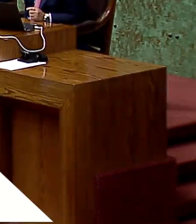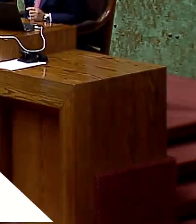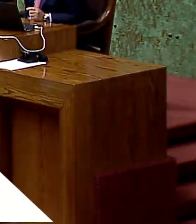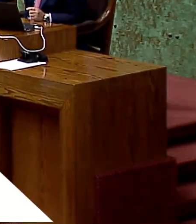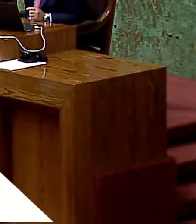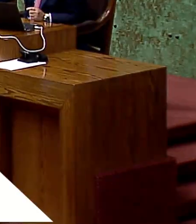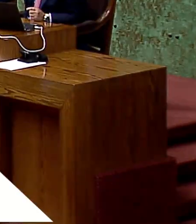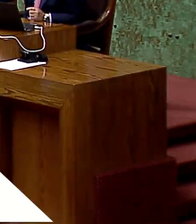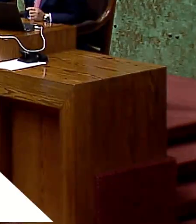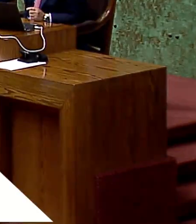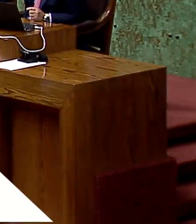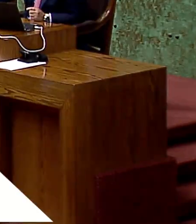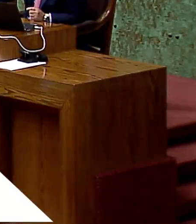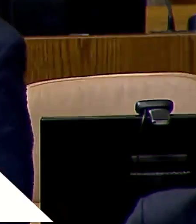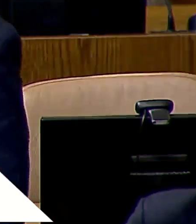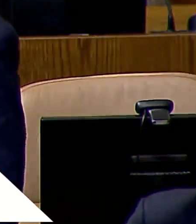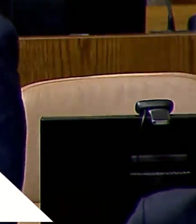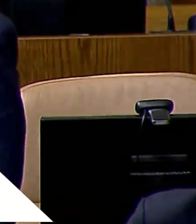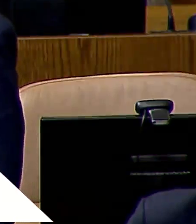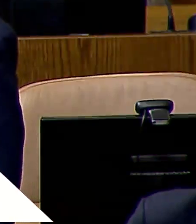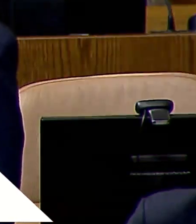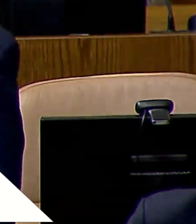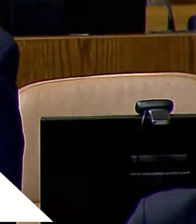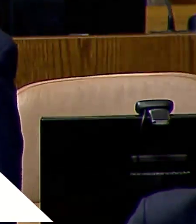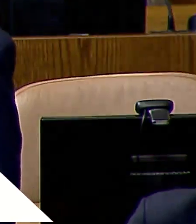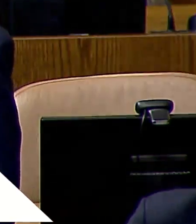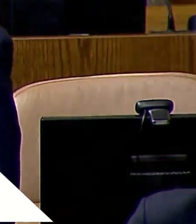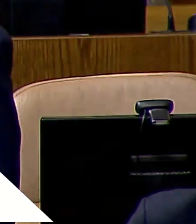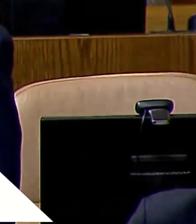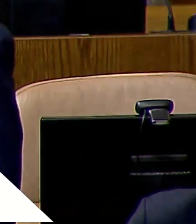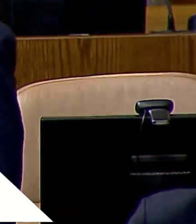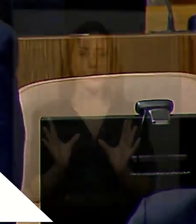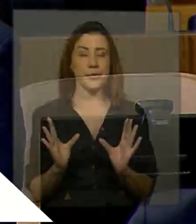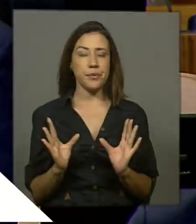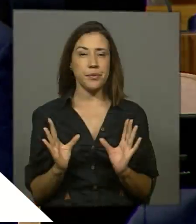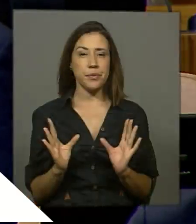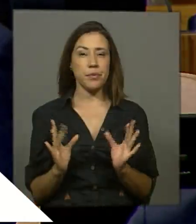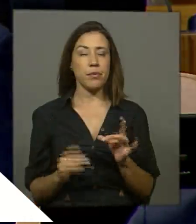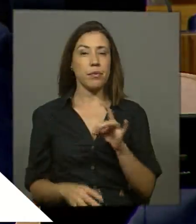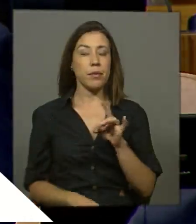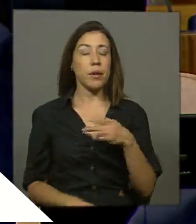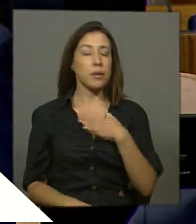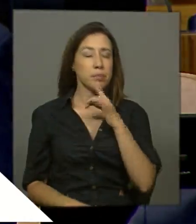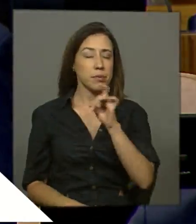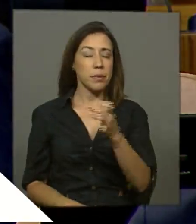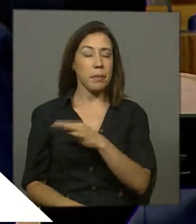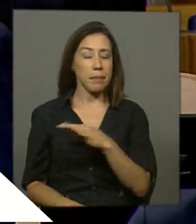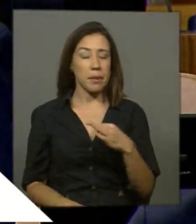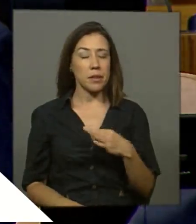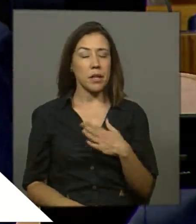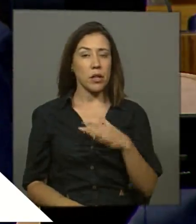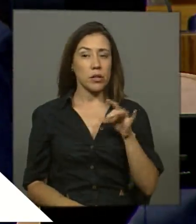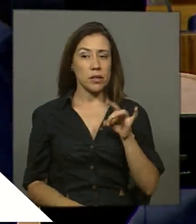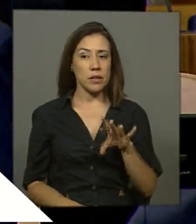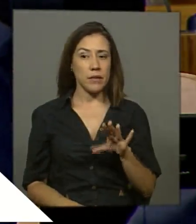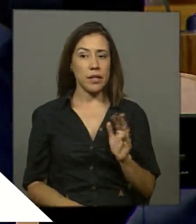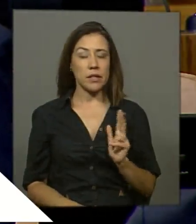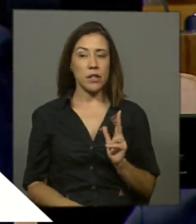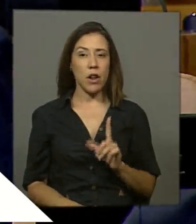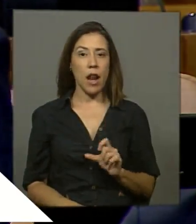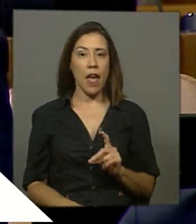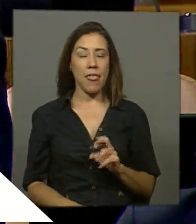palabra presidente quiero pedir una aclaración Me gustaría saber al ministro Me gustaría saber si el señor